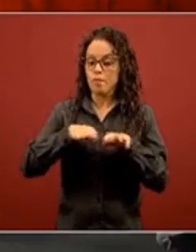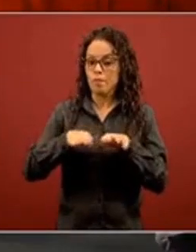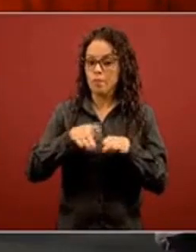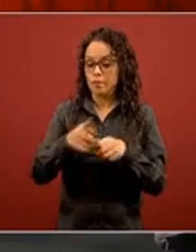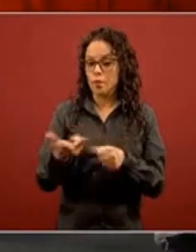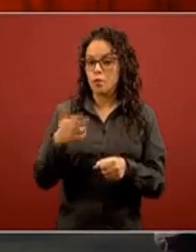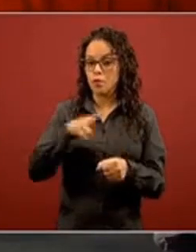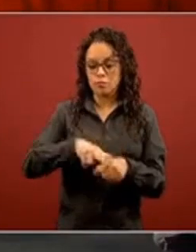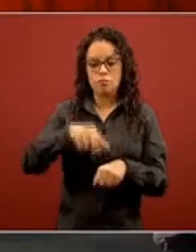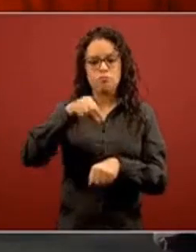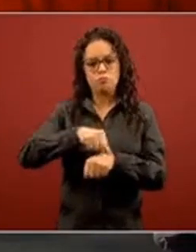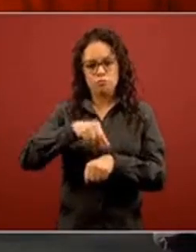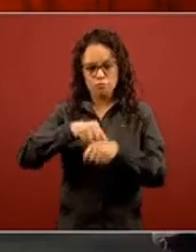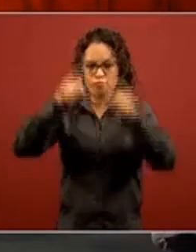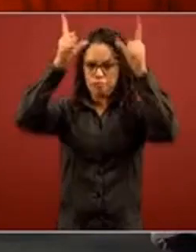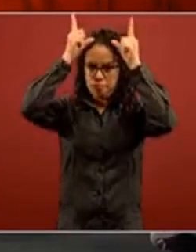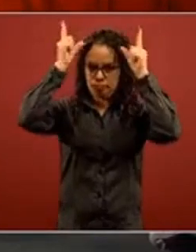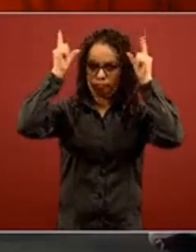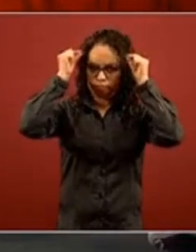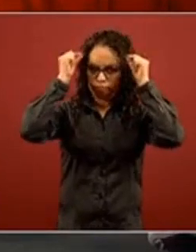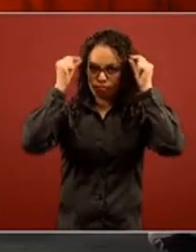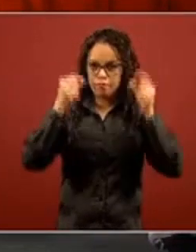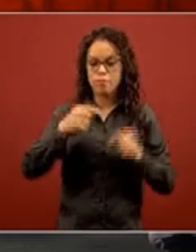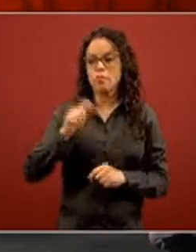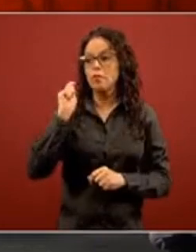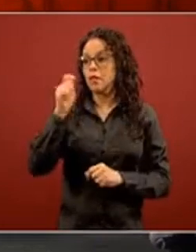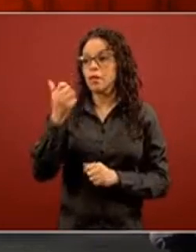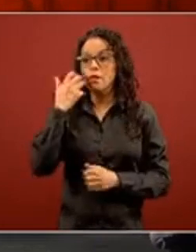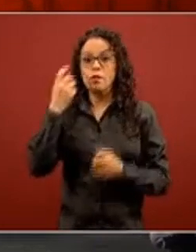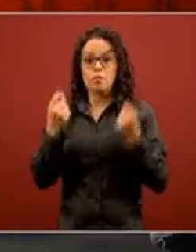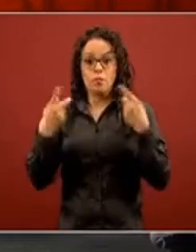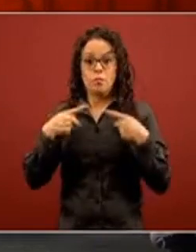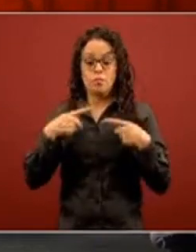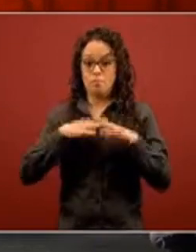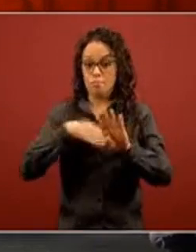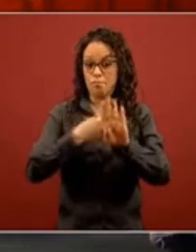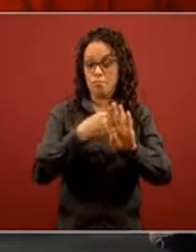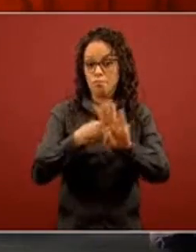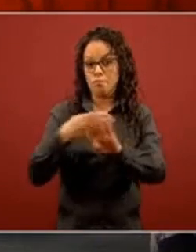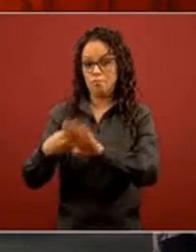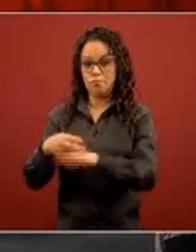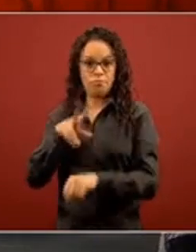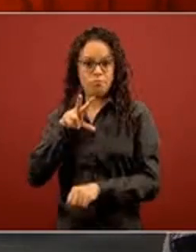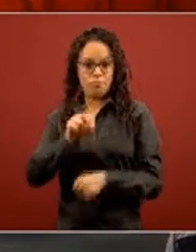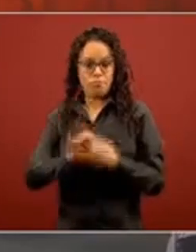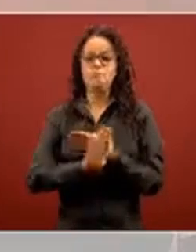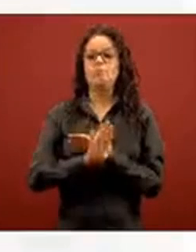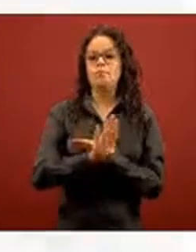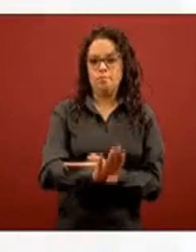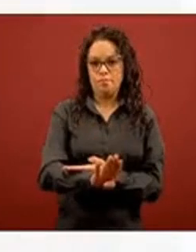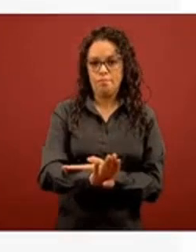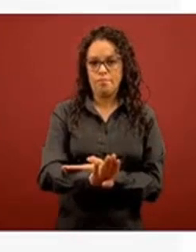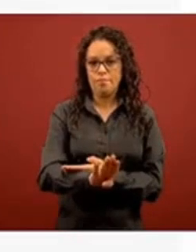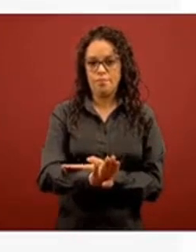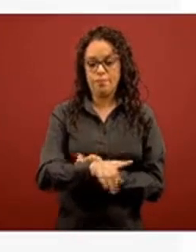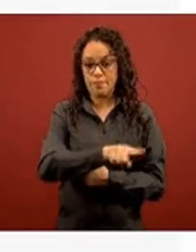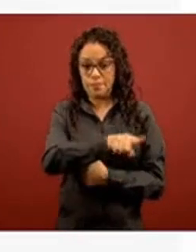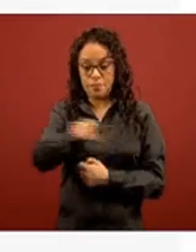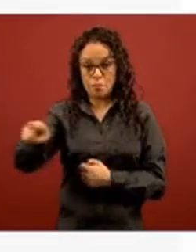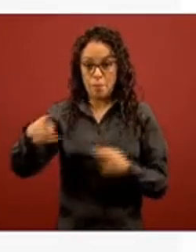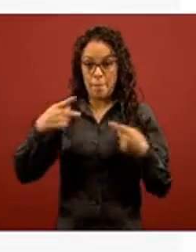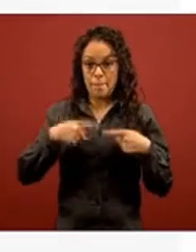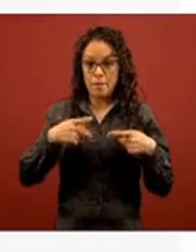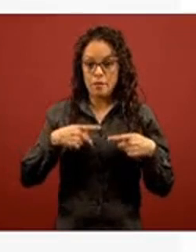para evitar cualquier agresión en su contra. Lo que buscamos es que el personal médico se